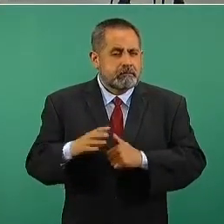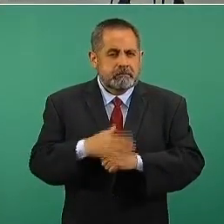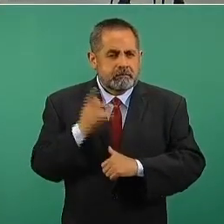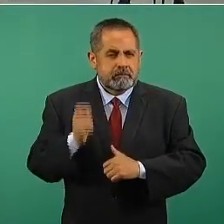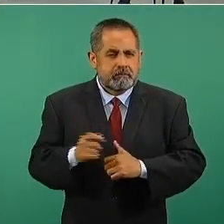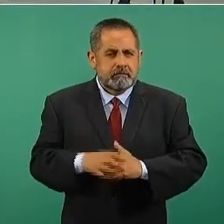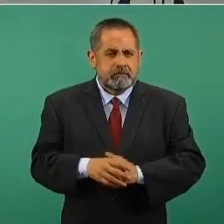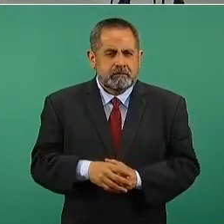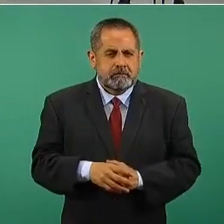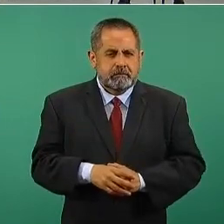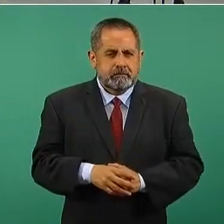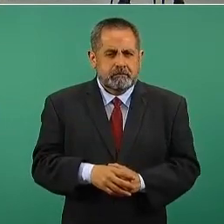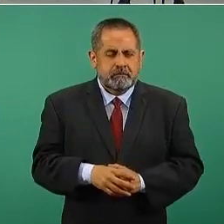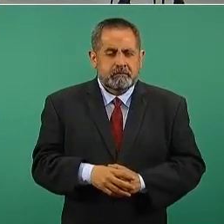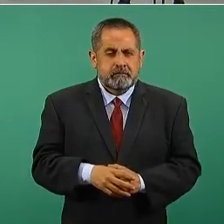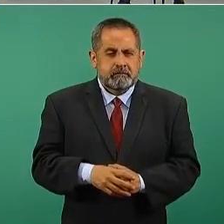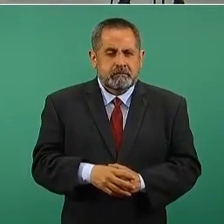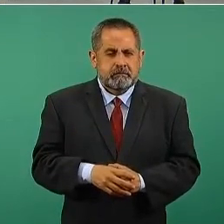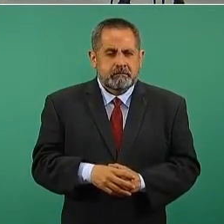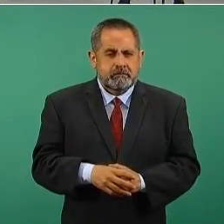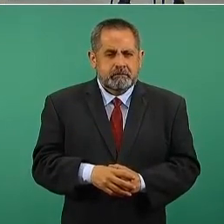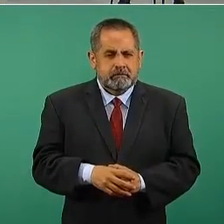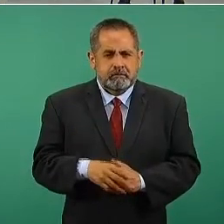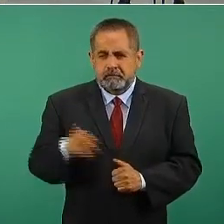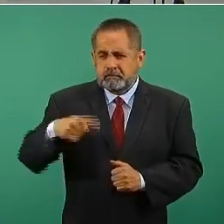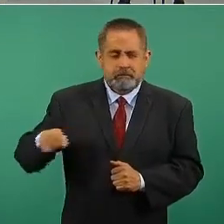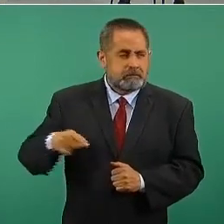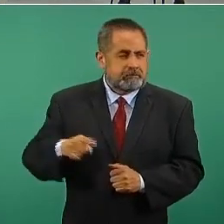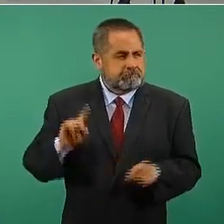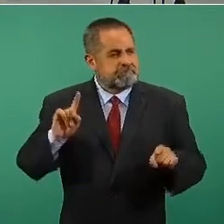porque el no responder